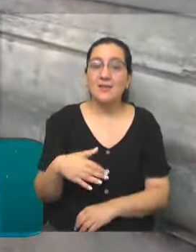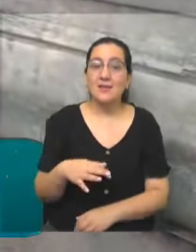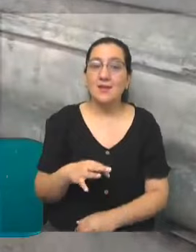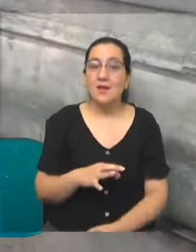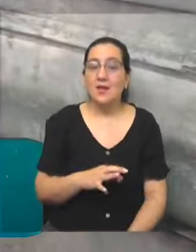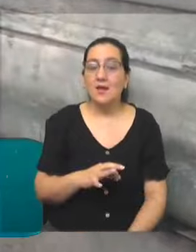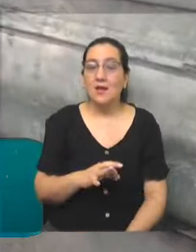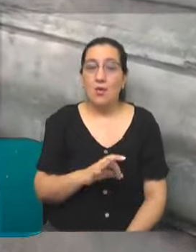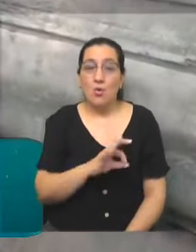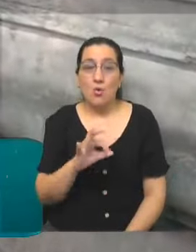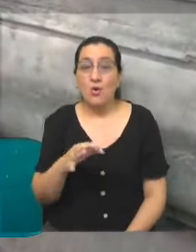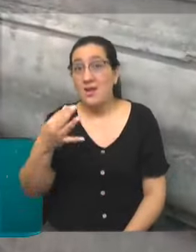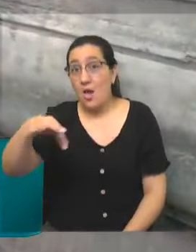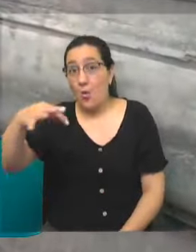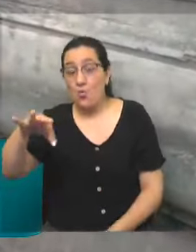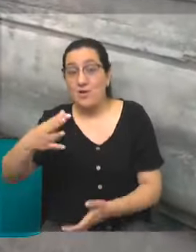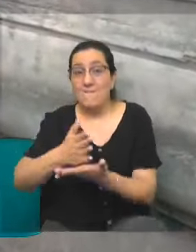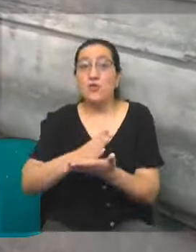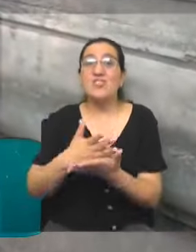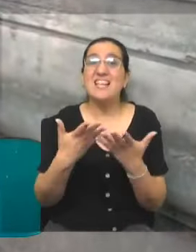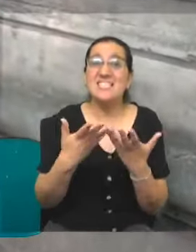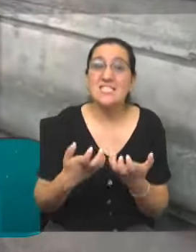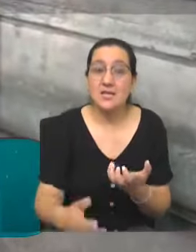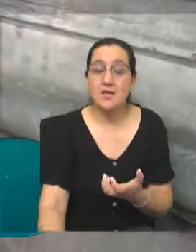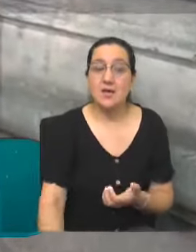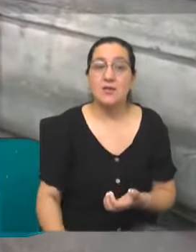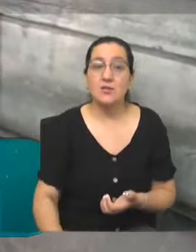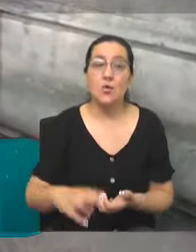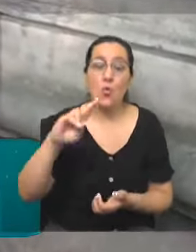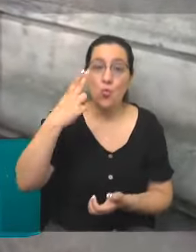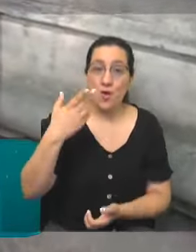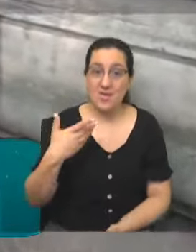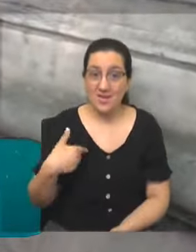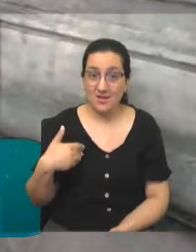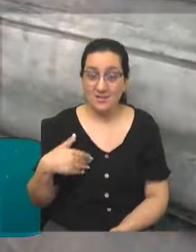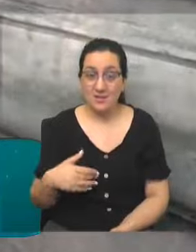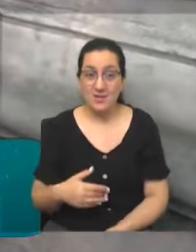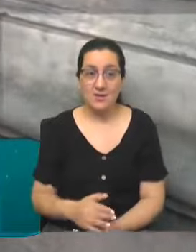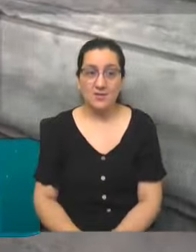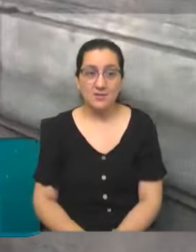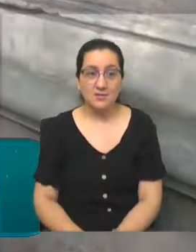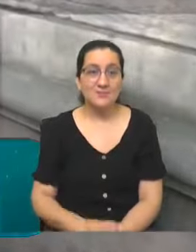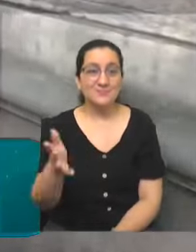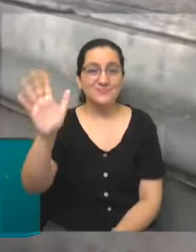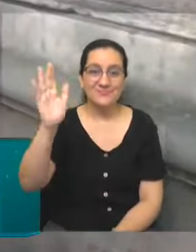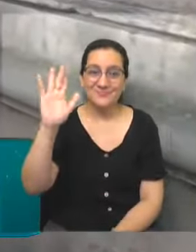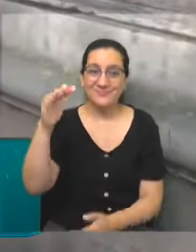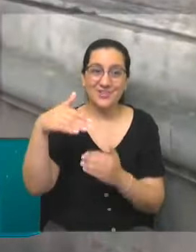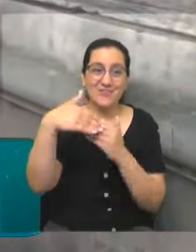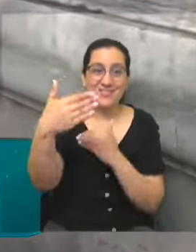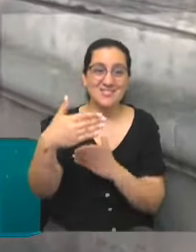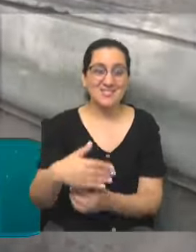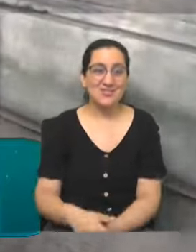¿no? Que es la única frontera seca que tenemos entre Uruguay y Argentina, esa isla que tiene... Bueno, mirá al vecino ahí con todo